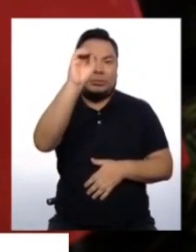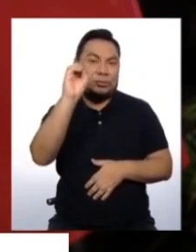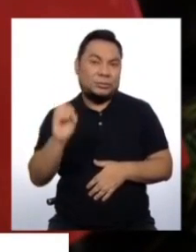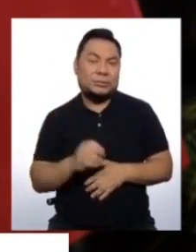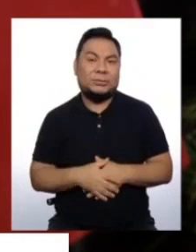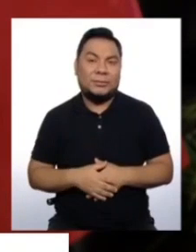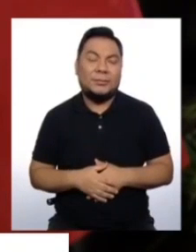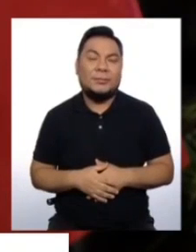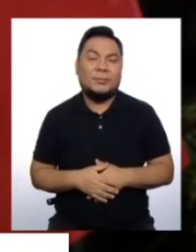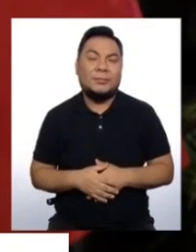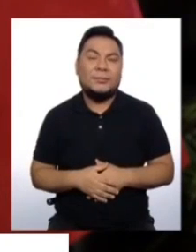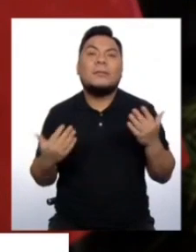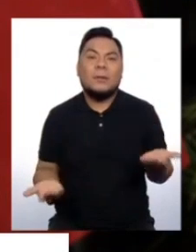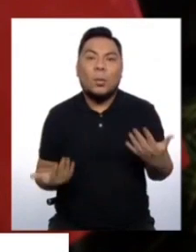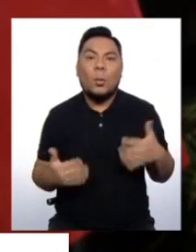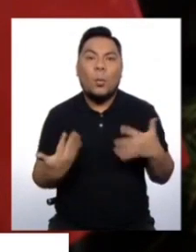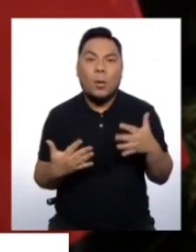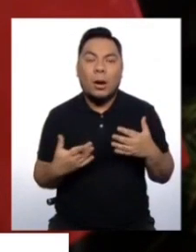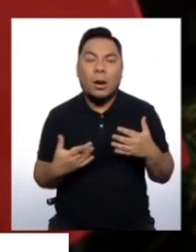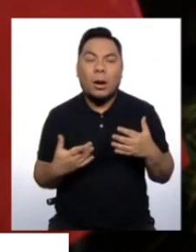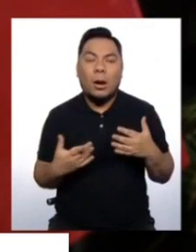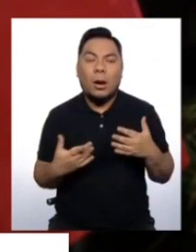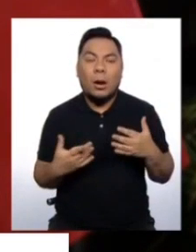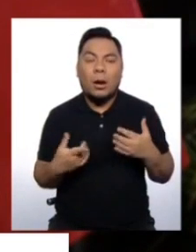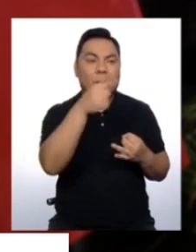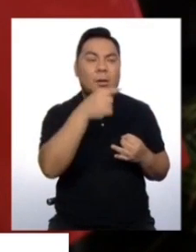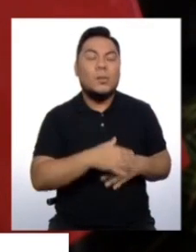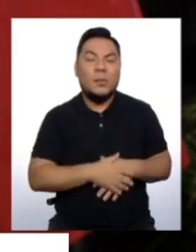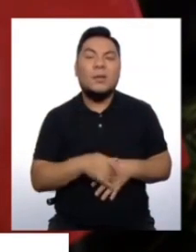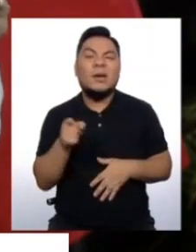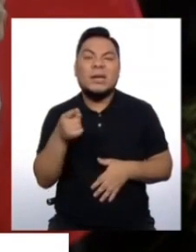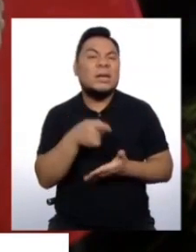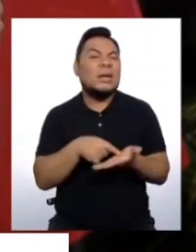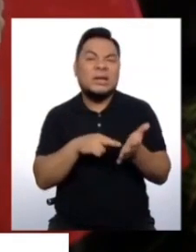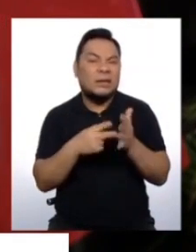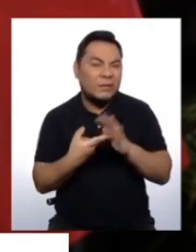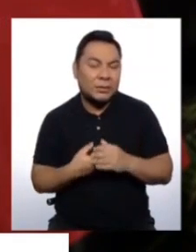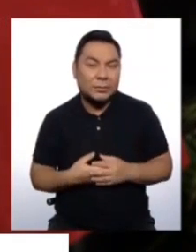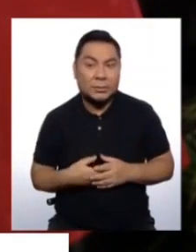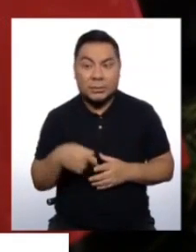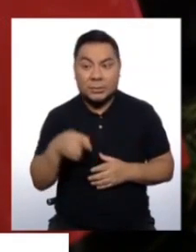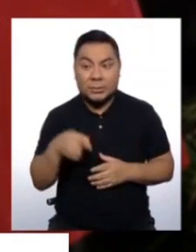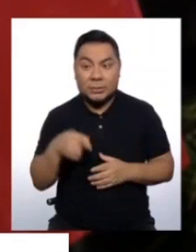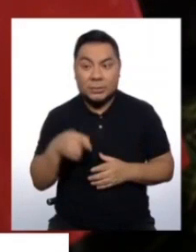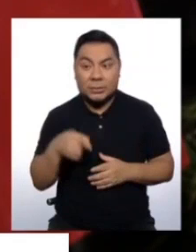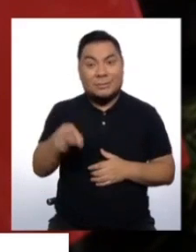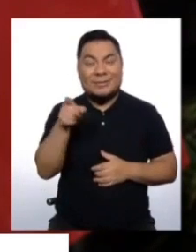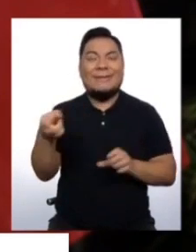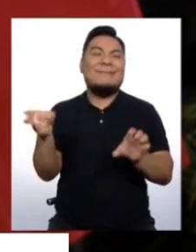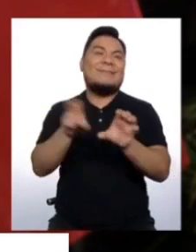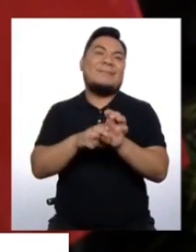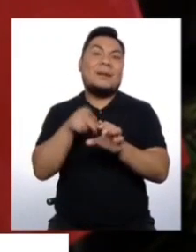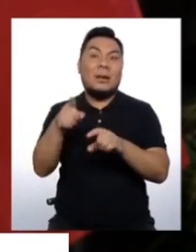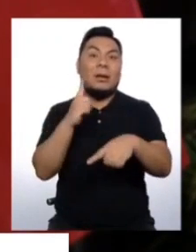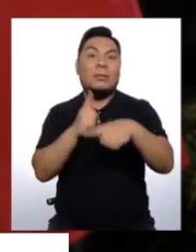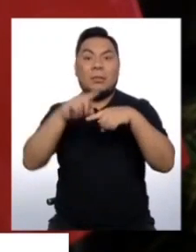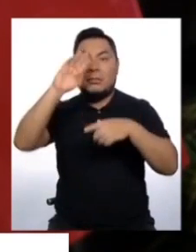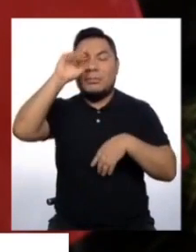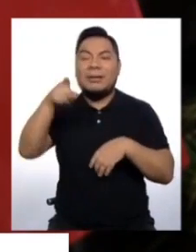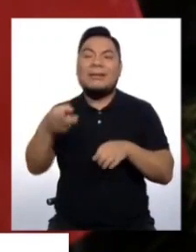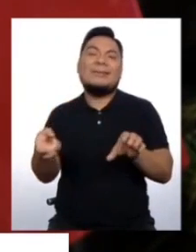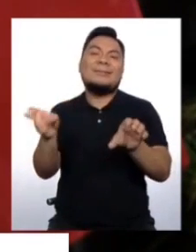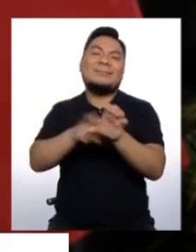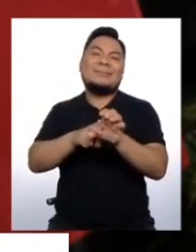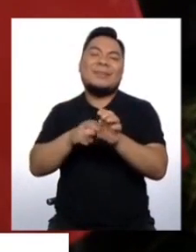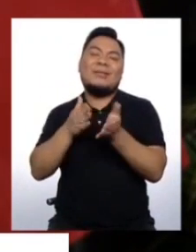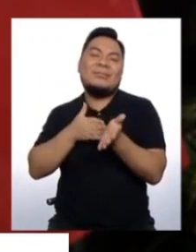43.7%. ¿Qué nos indica esto? Que esos pasajeros, siendo positivos, se van a subir al